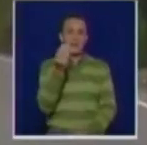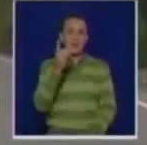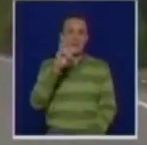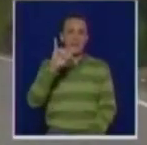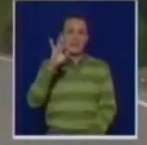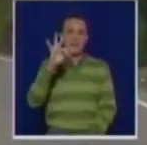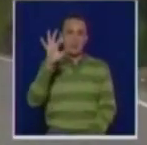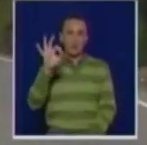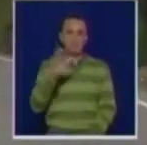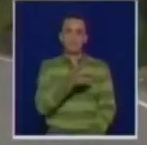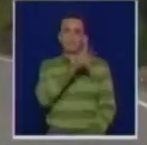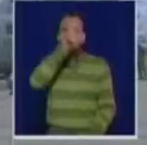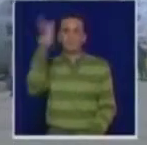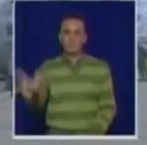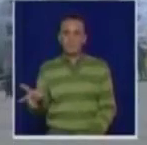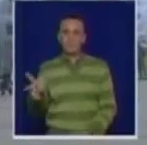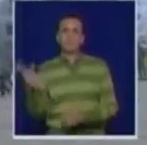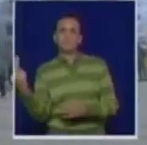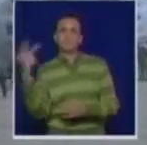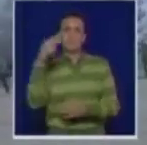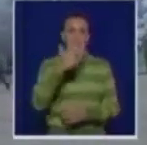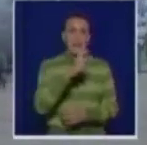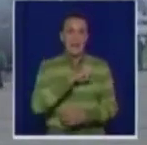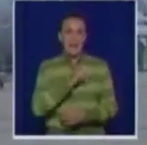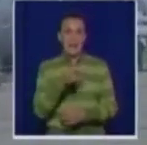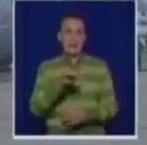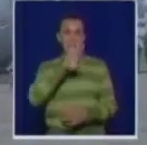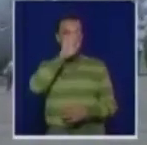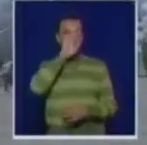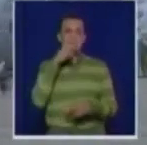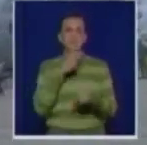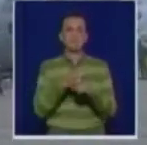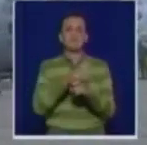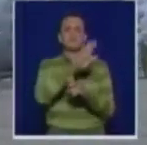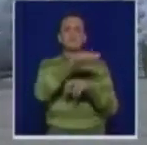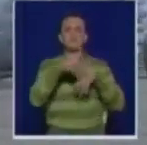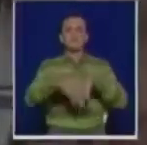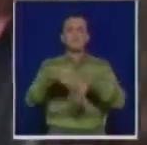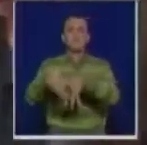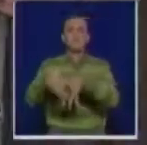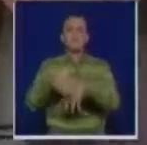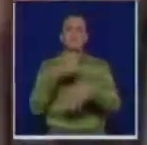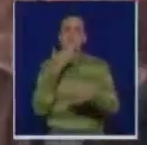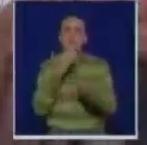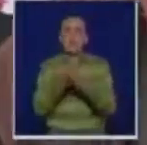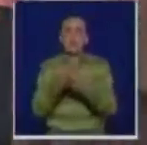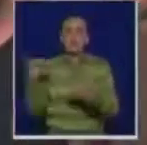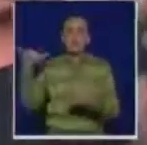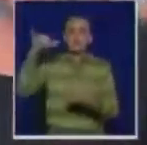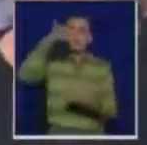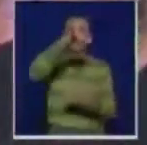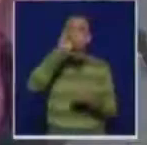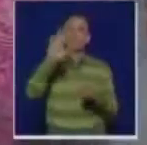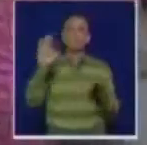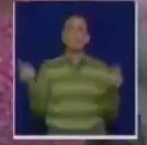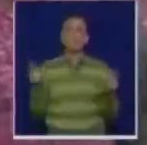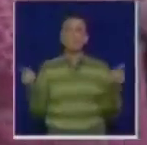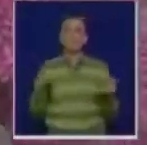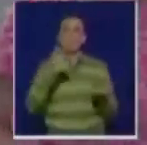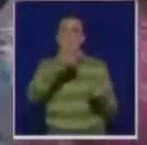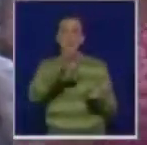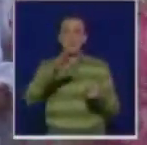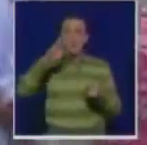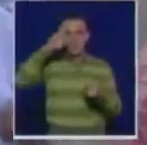hace una semana, hoy finalizó por aire, con la llegada de este avión de la Fuerza Aérea a la Escuela Militar de Aviación de Cali.